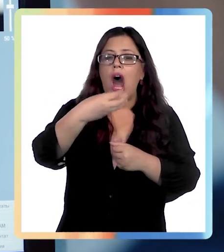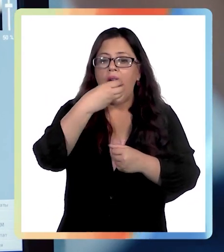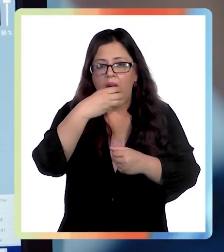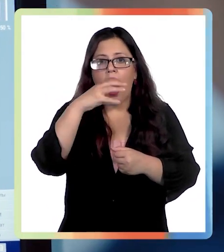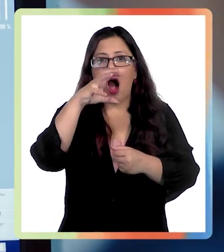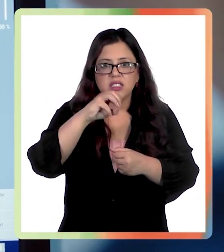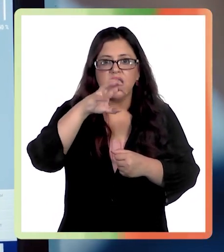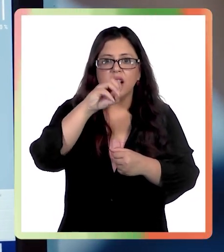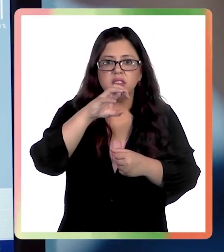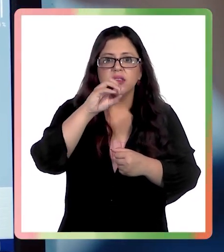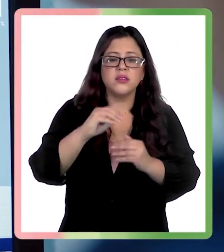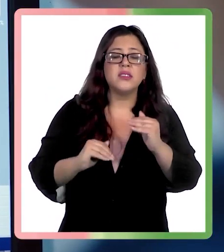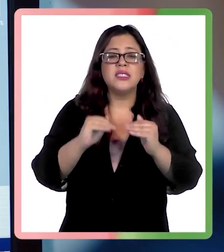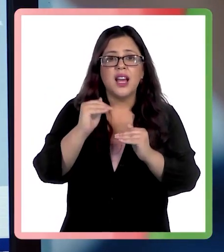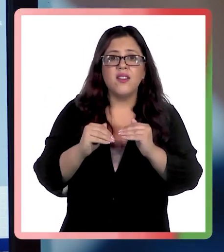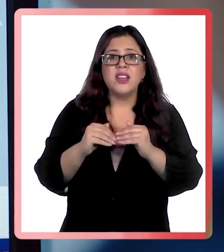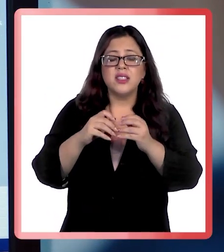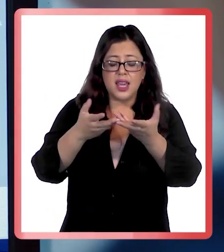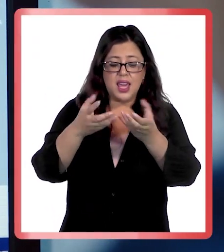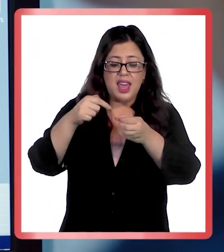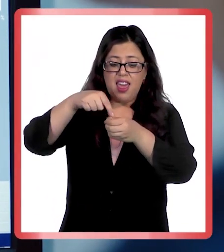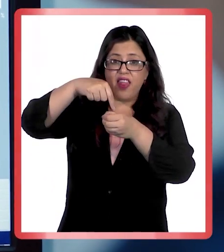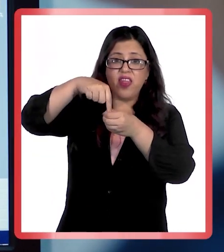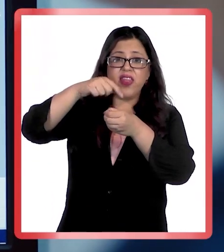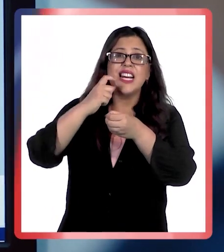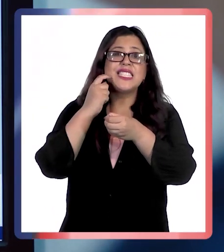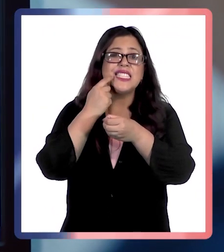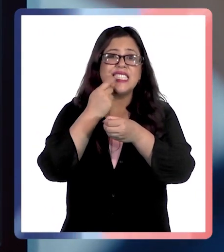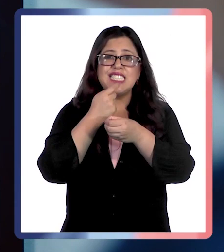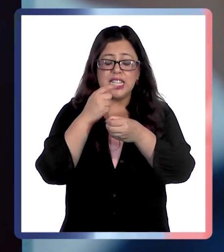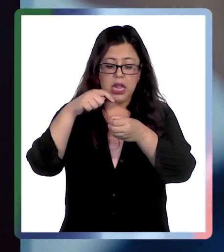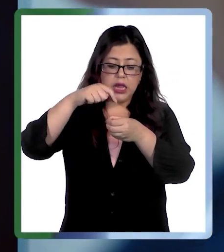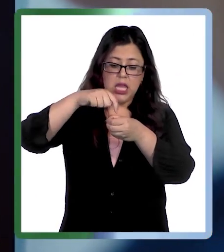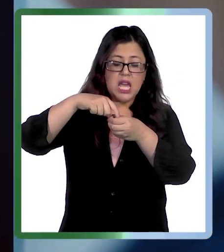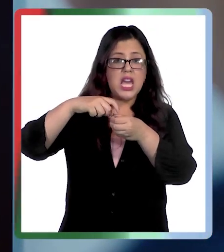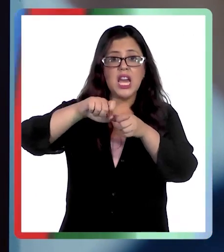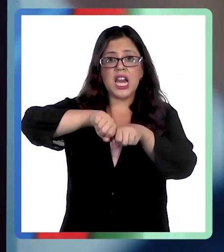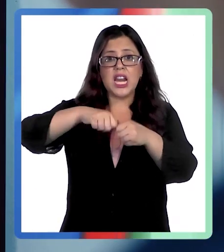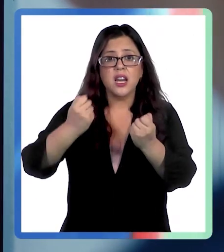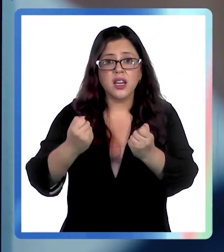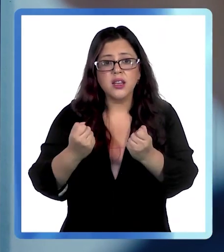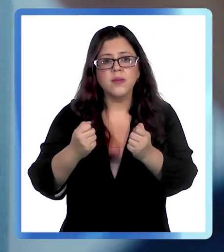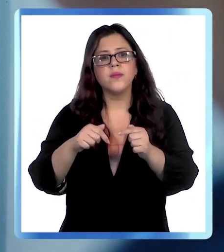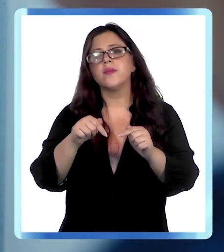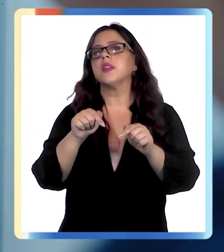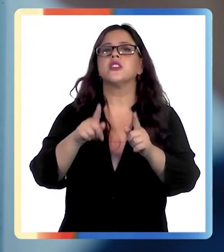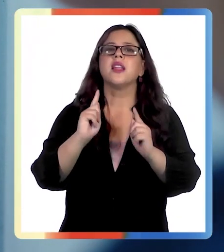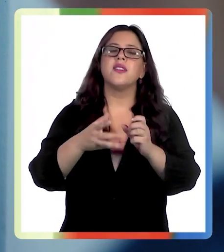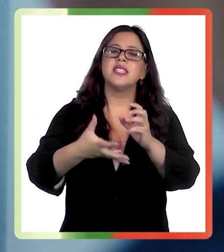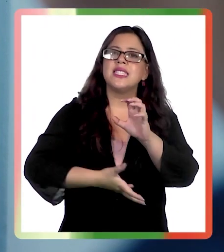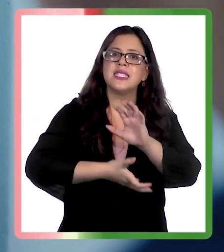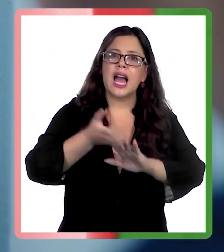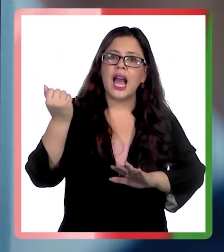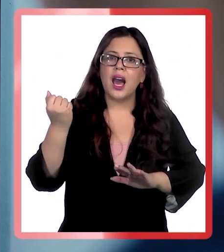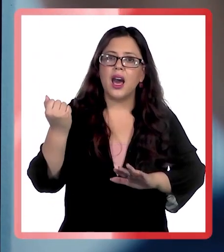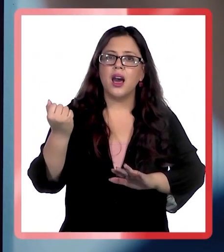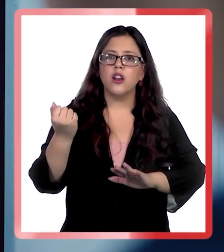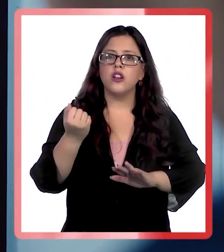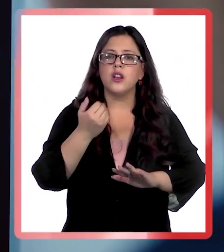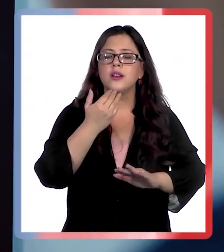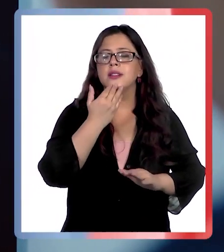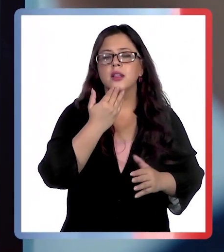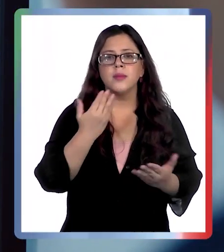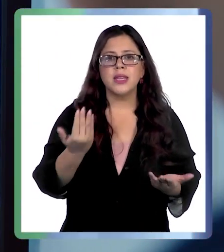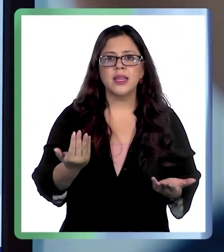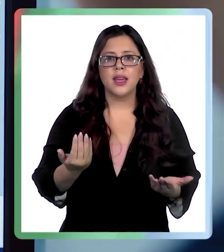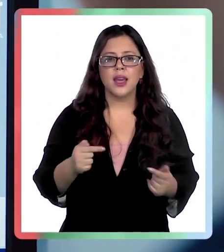temperatura y muchas veces cuando se fractura un diente producto de este mal hábito ese diente hay que extraerlo y